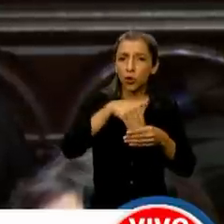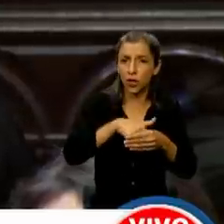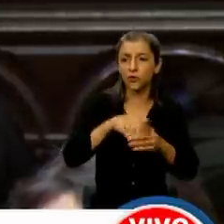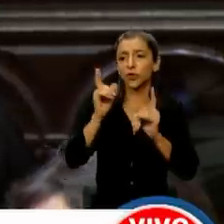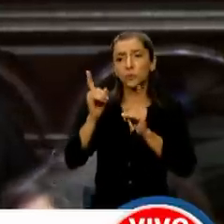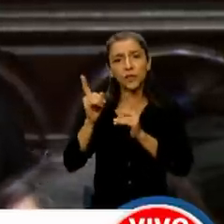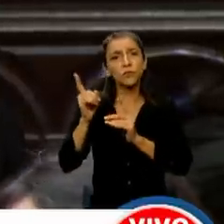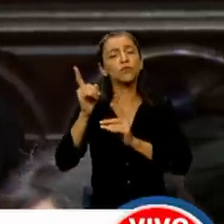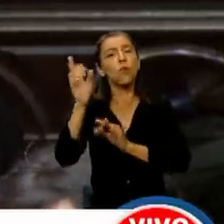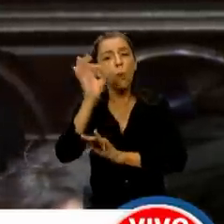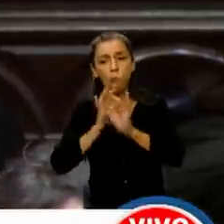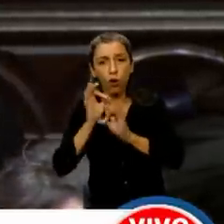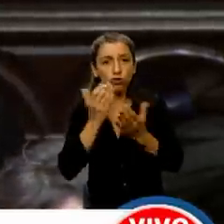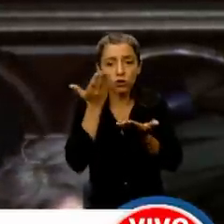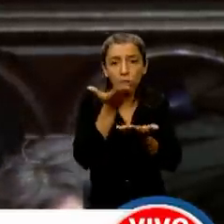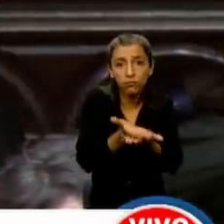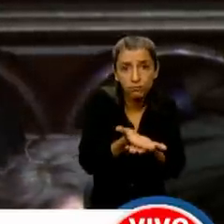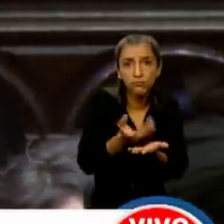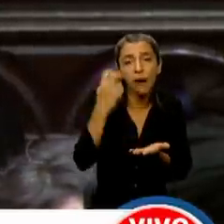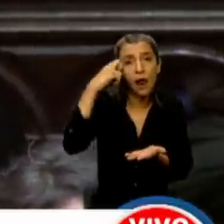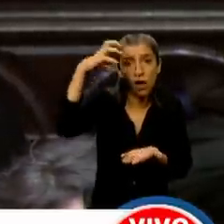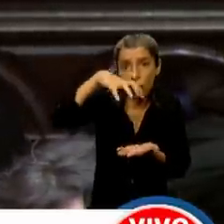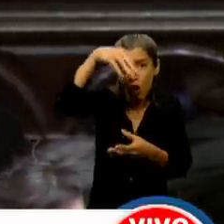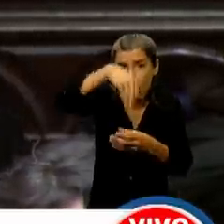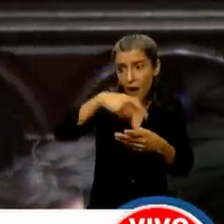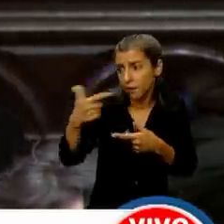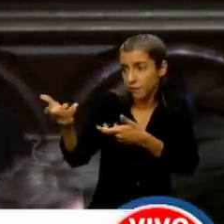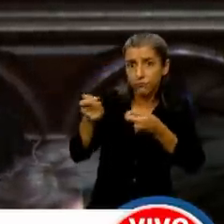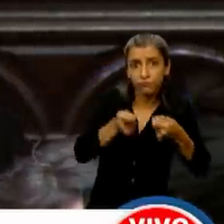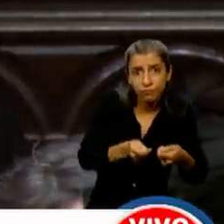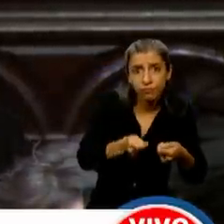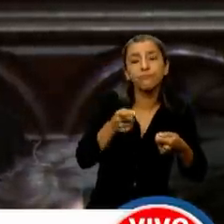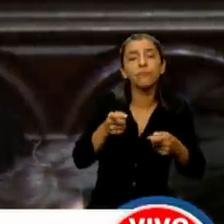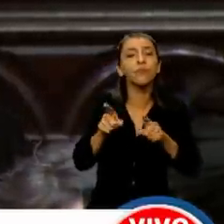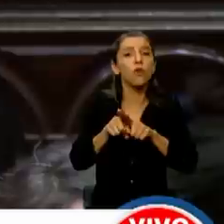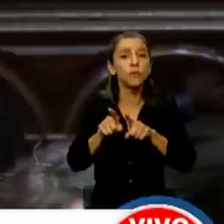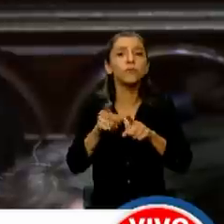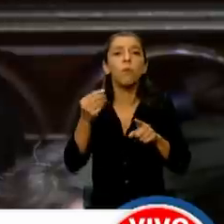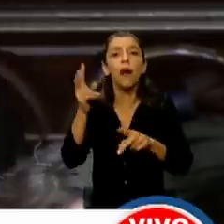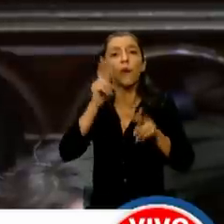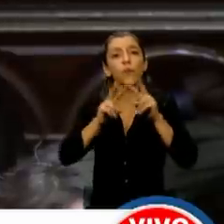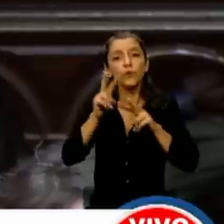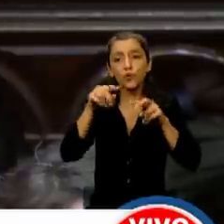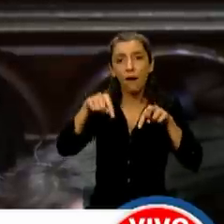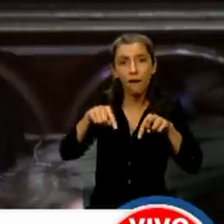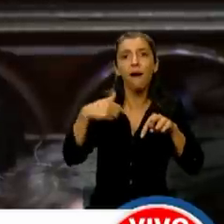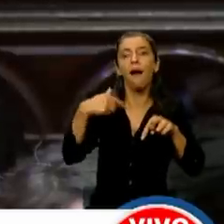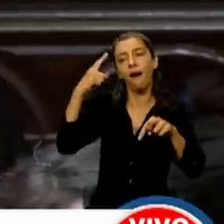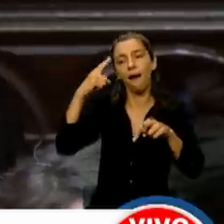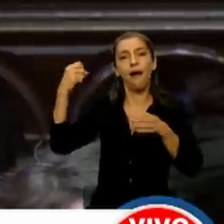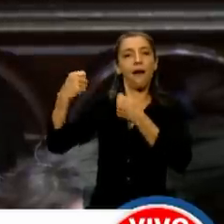proyectos al congreso como es el que vendrá cuando sea el acuerdo del fondo monetario que ojalá hubiera sido en el pasado